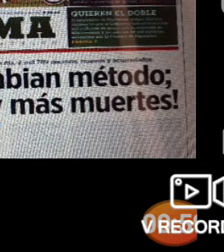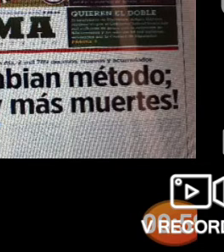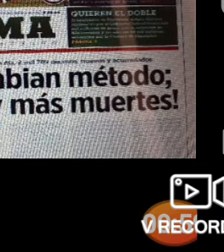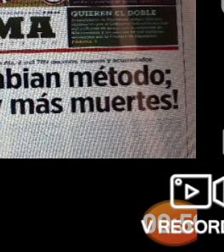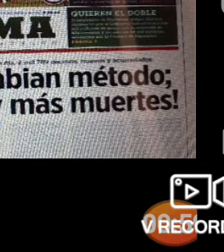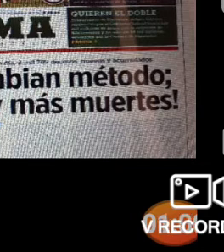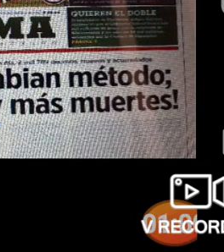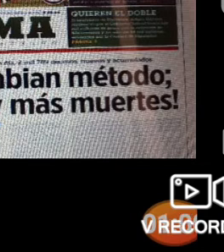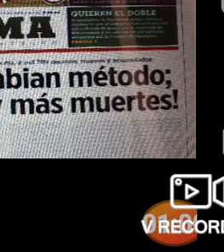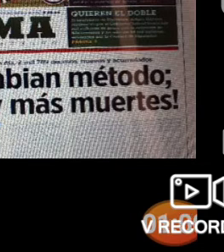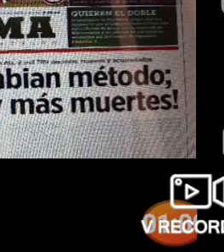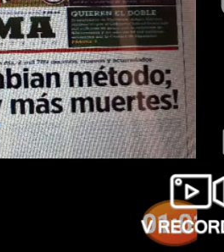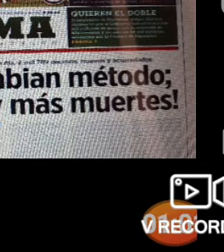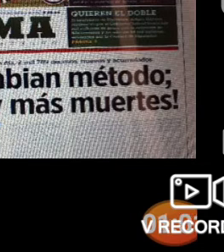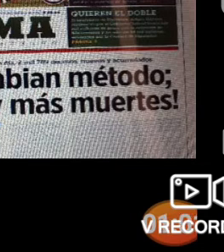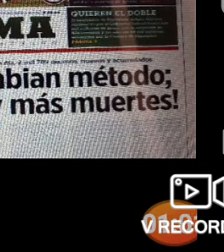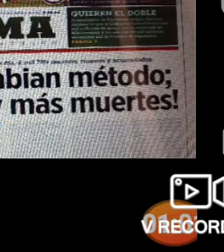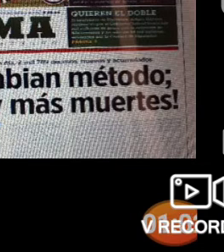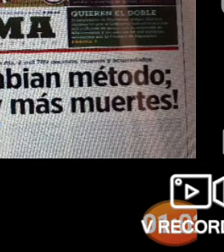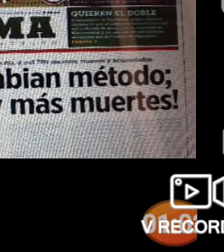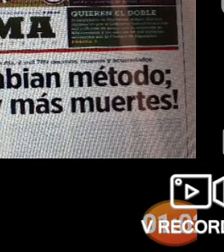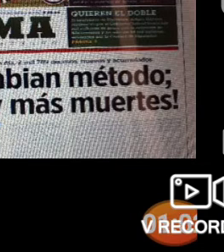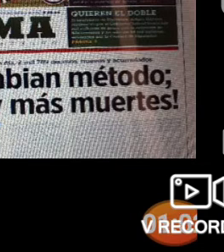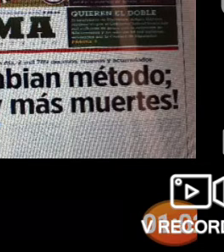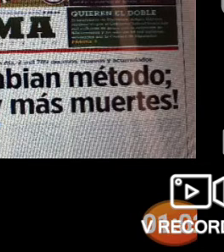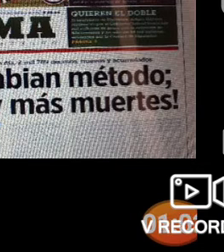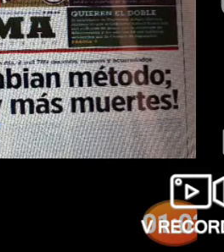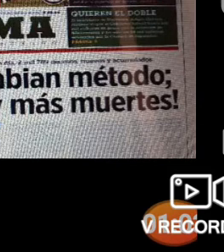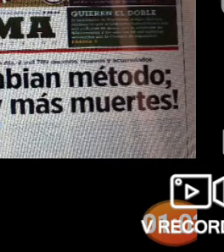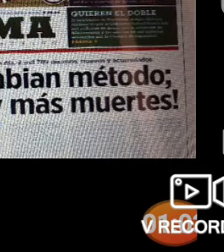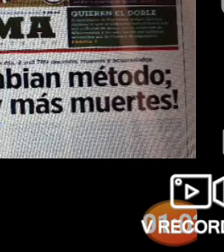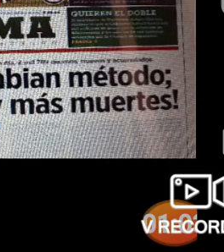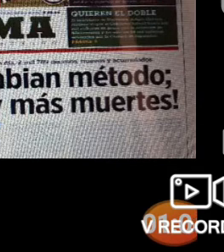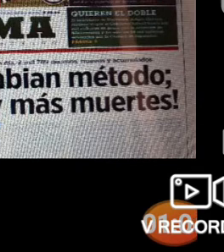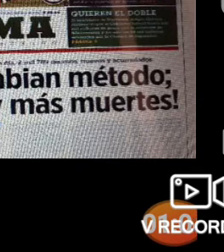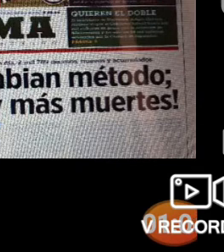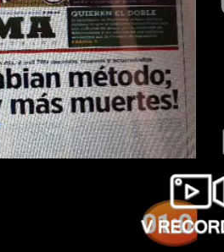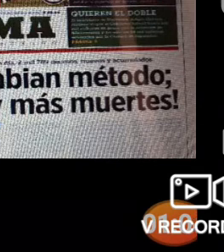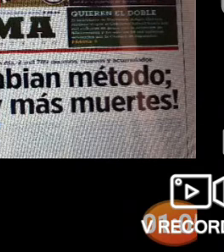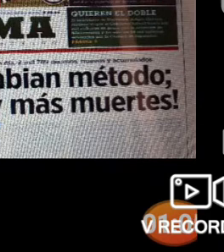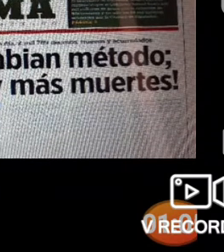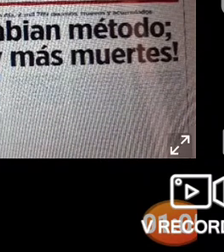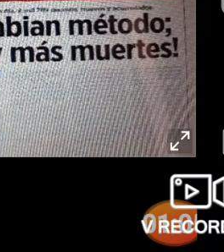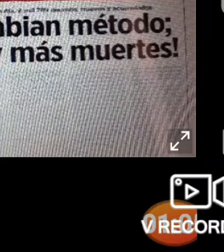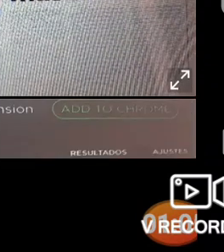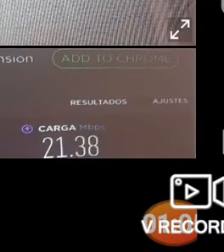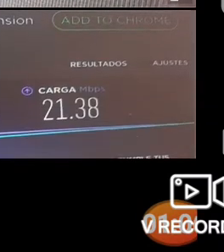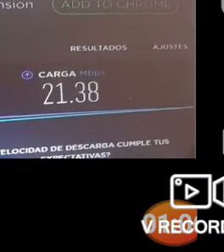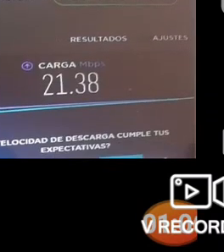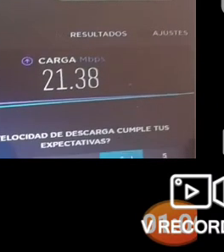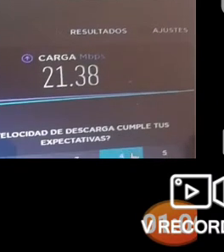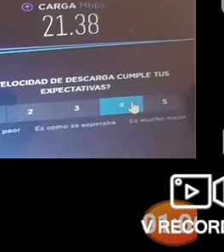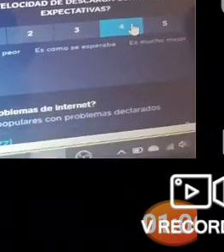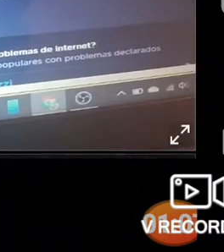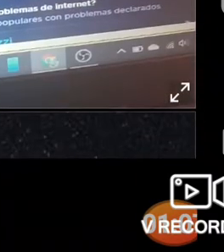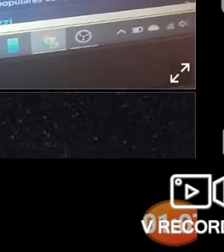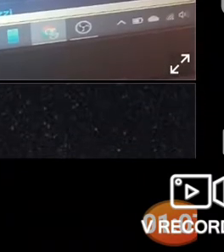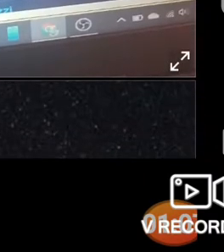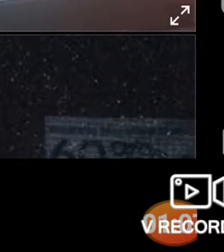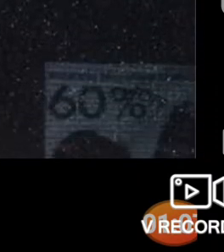Ponen ahí muchos cadáveres. Cambian métodos, hay más muertes. O sea que